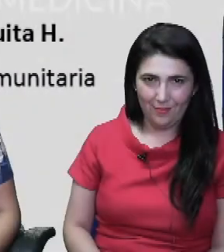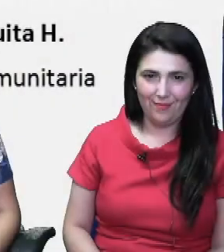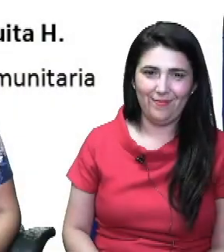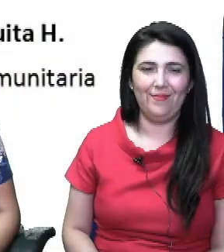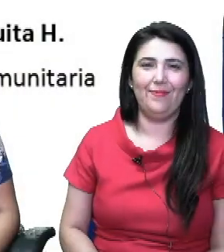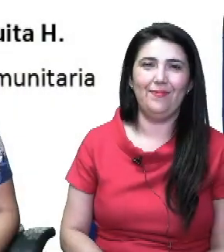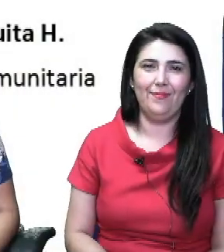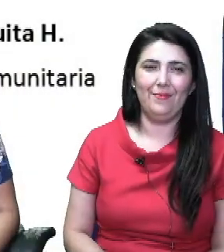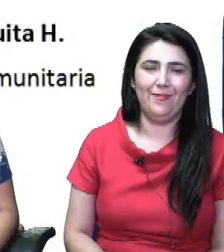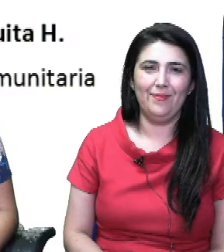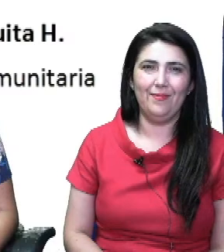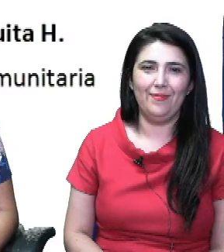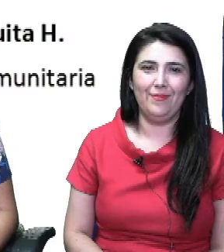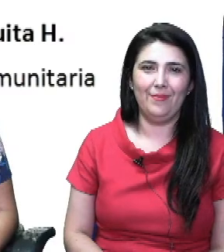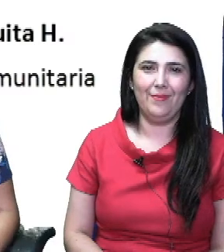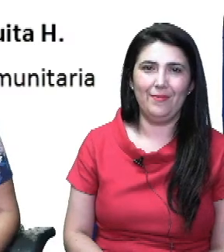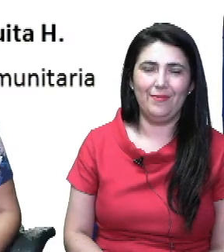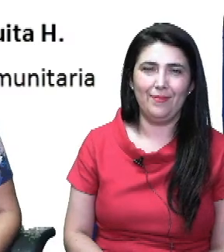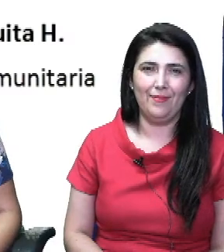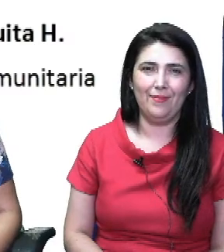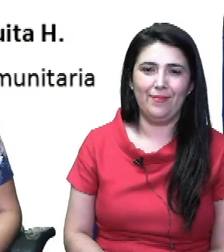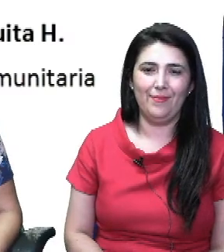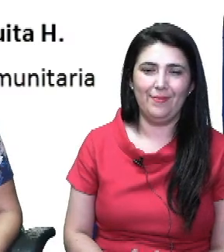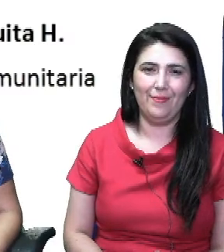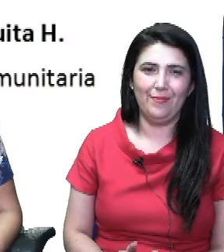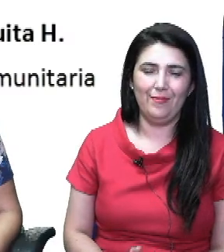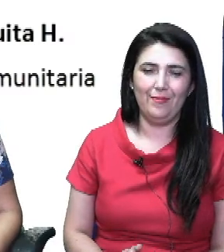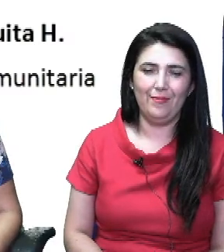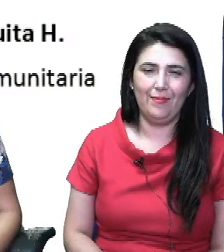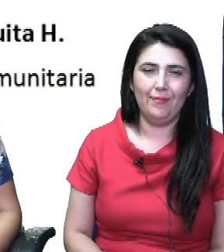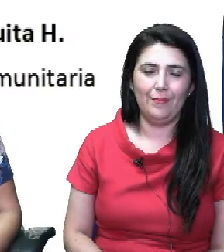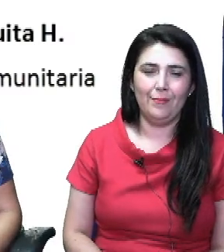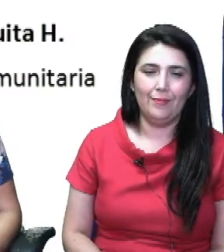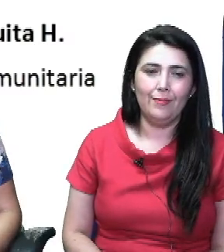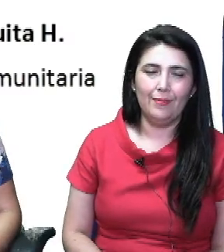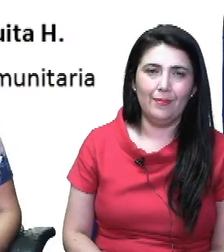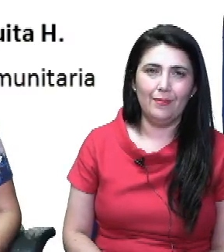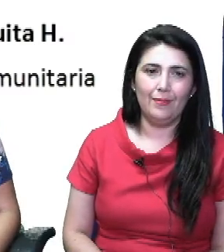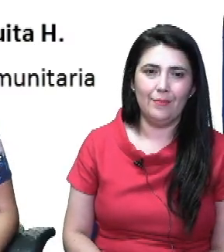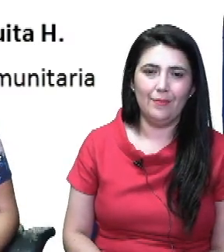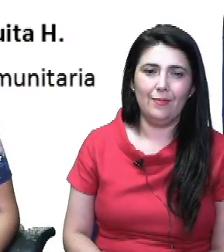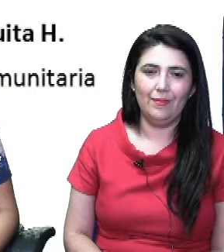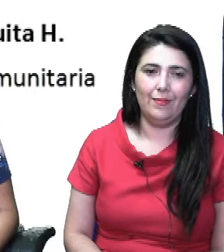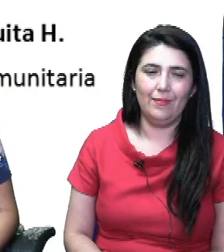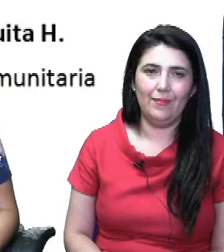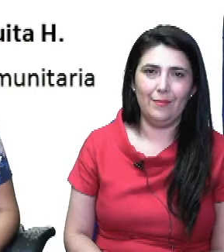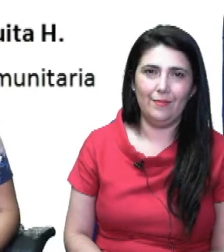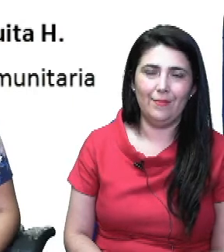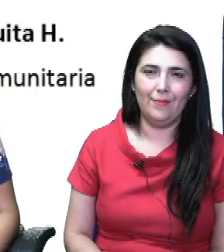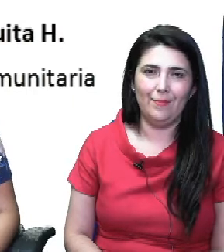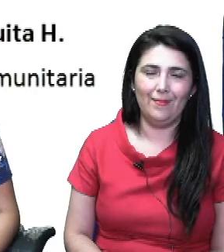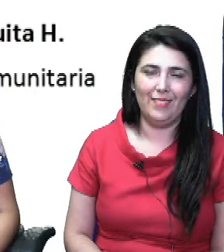Hola a todas y todos, mi nombre es Belén Vargas, soy psicóloga y trabajo en el Departamento de Salud Mental del Ministerio de